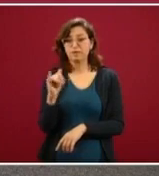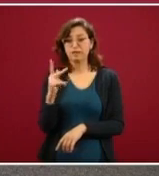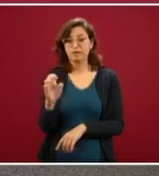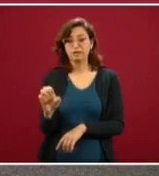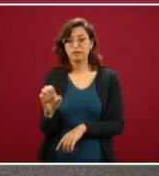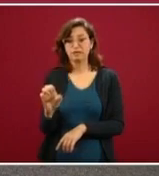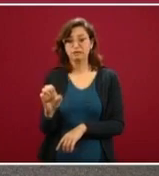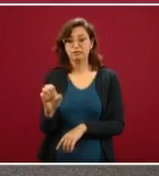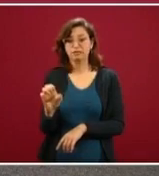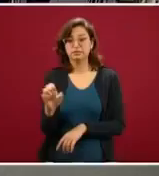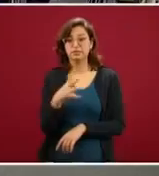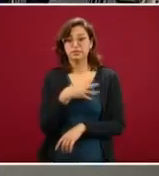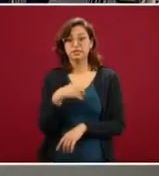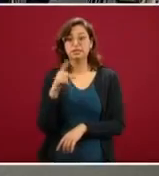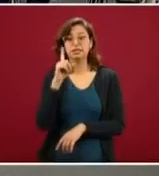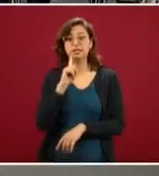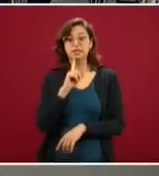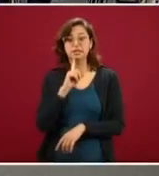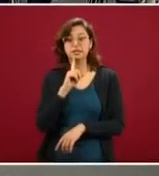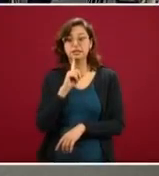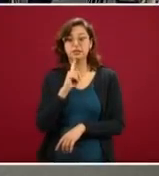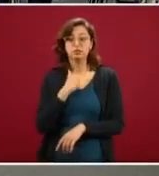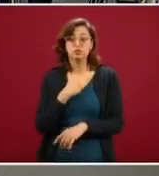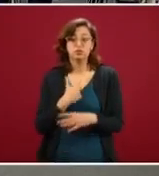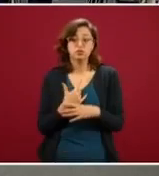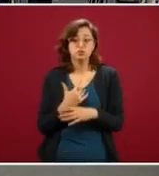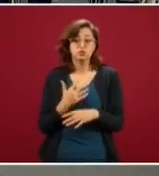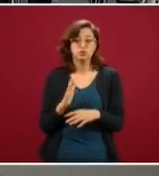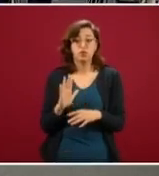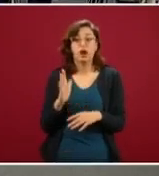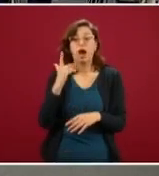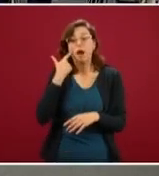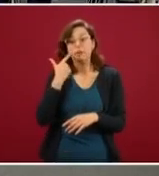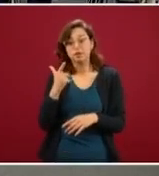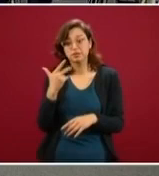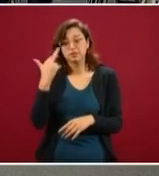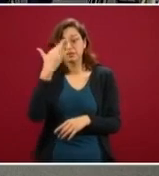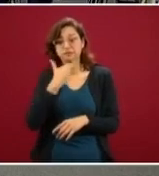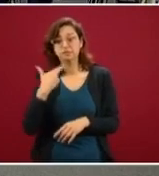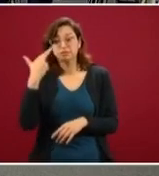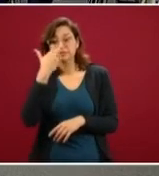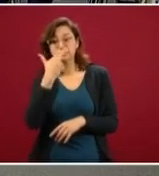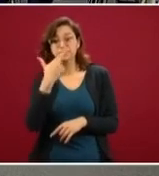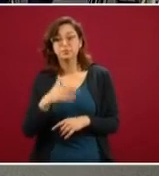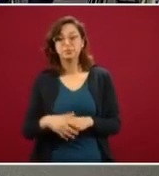no, hija, que según yo, habría que verlo,